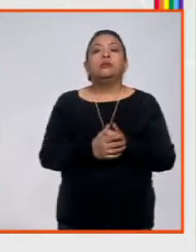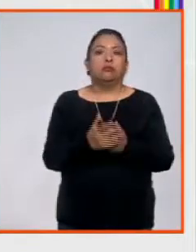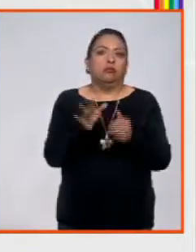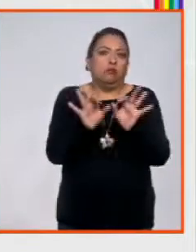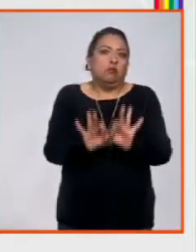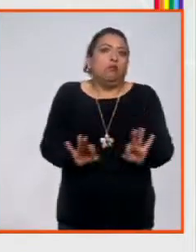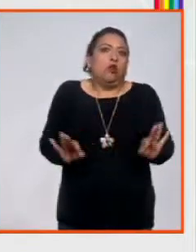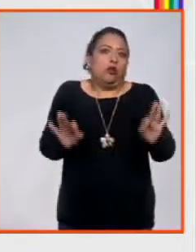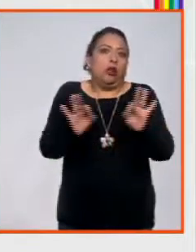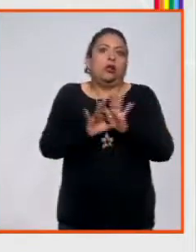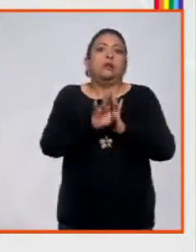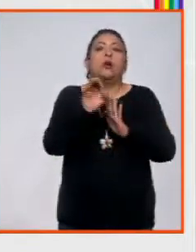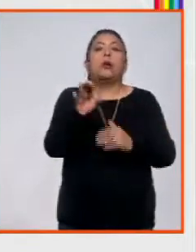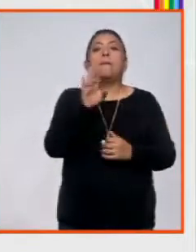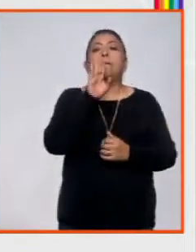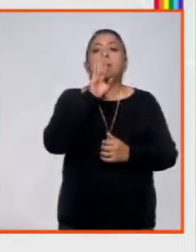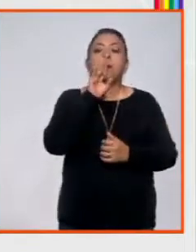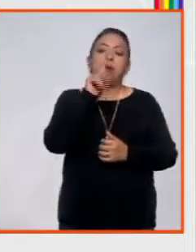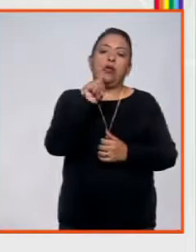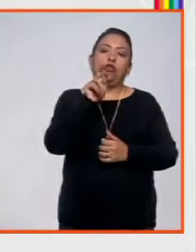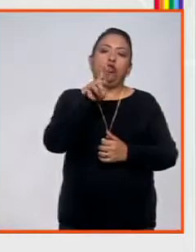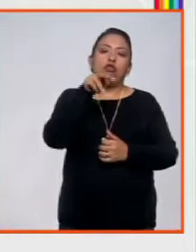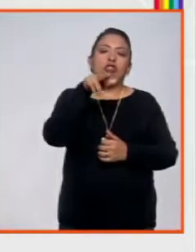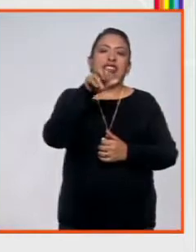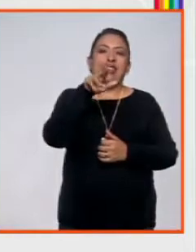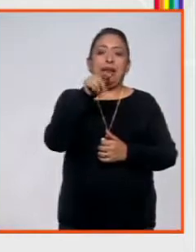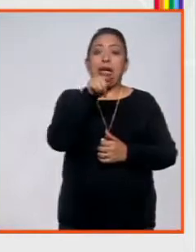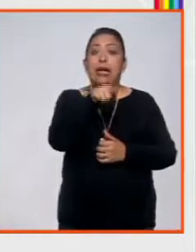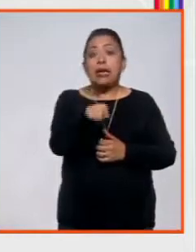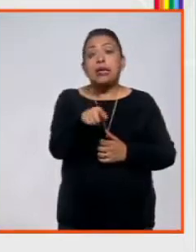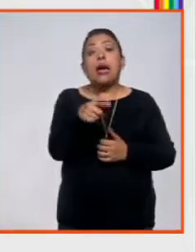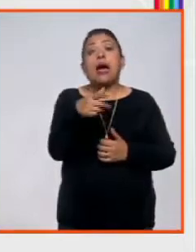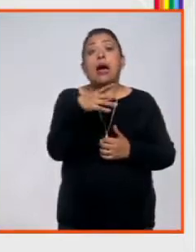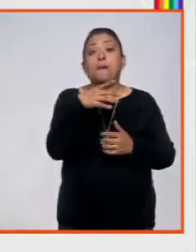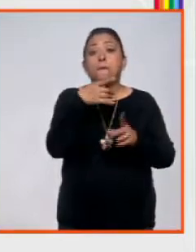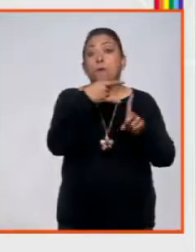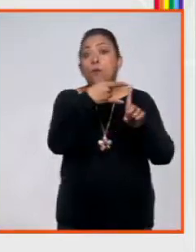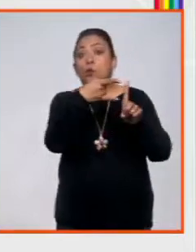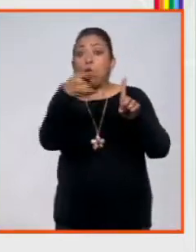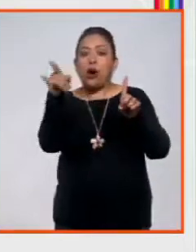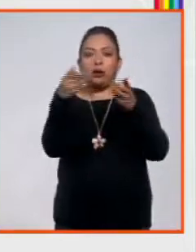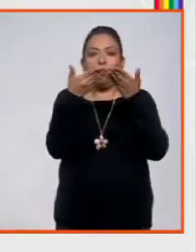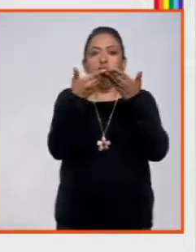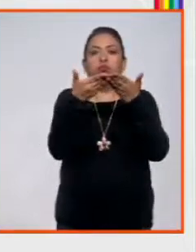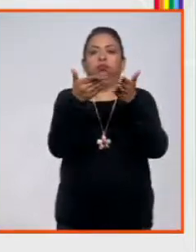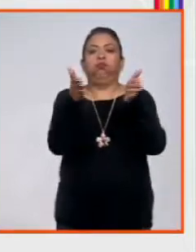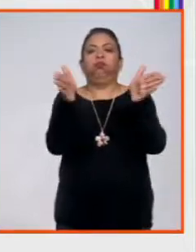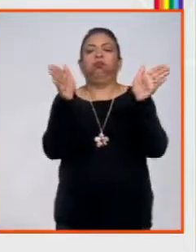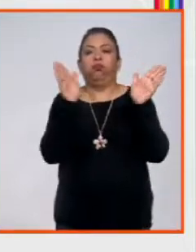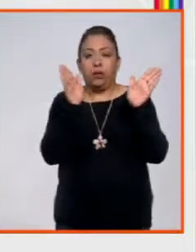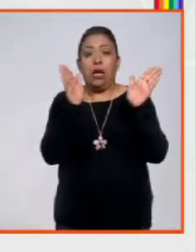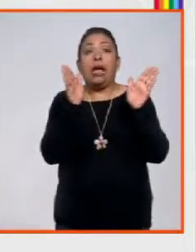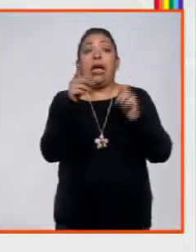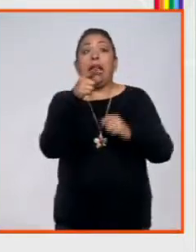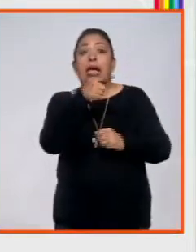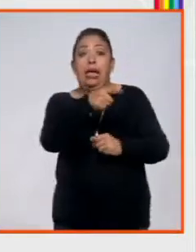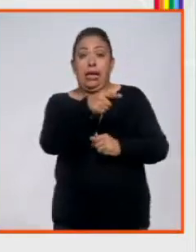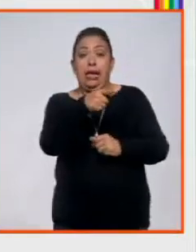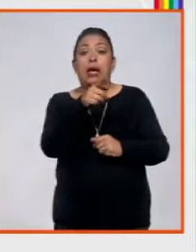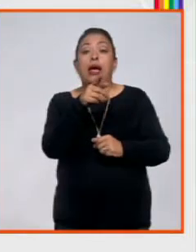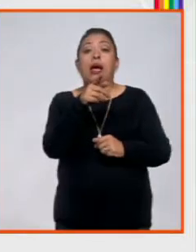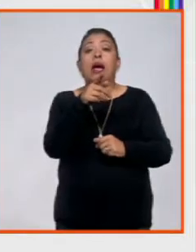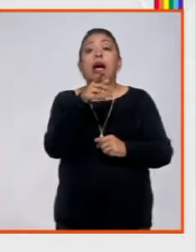fundamentales como la madre tornera que es quien abría la puerta entonces ella de alguna manera